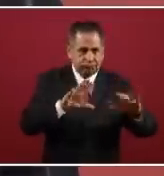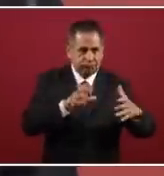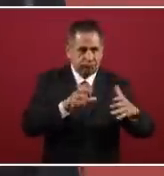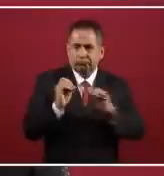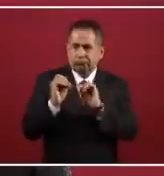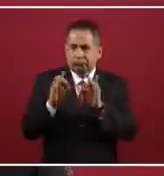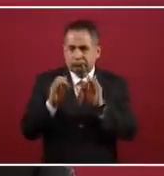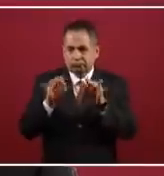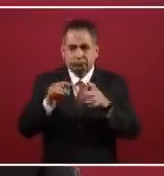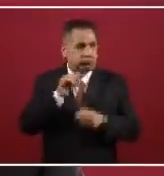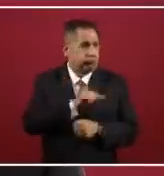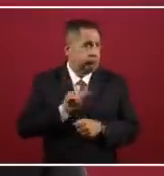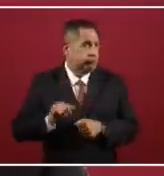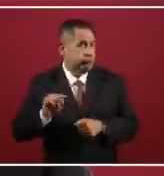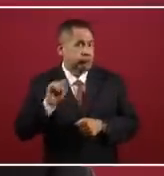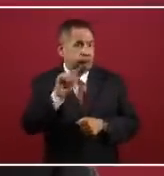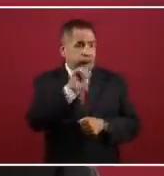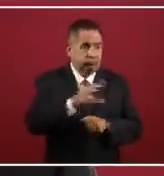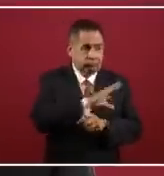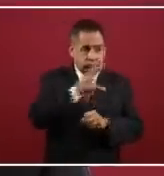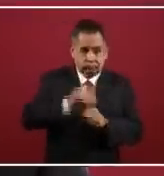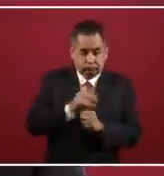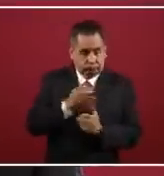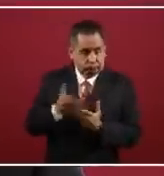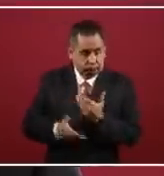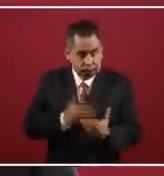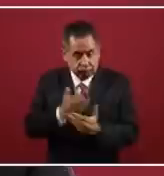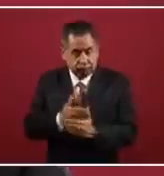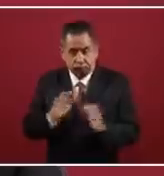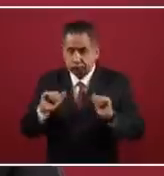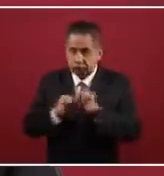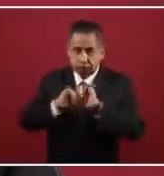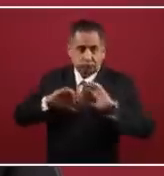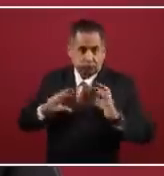de servicios, 13,000 en todo el país.